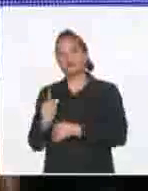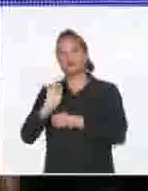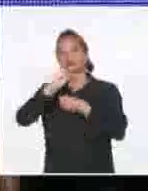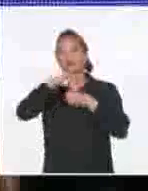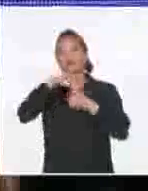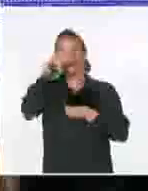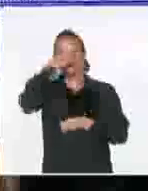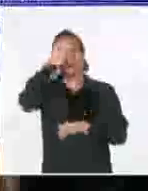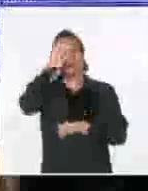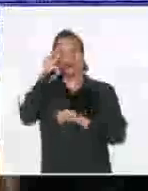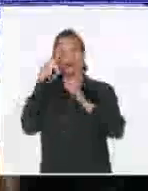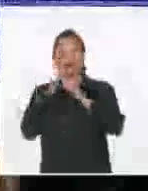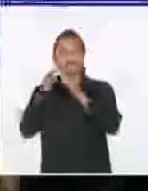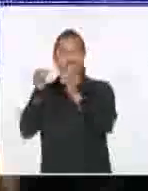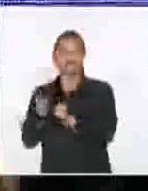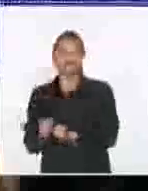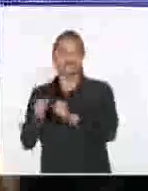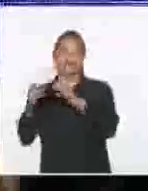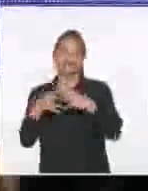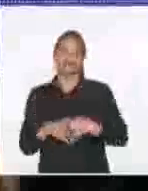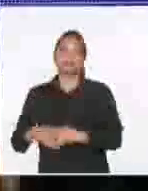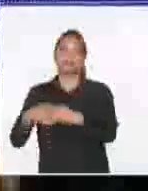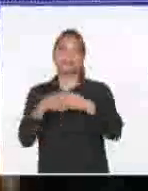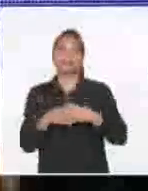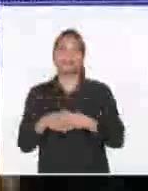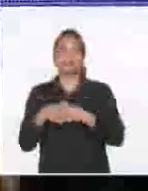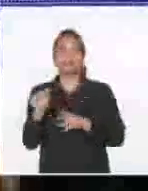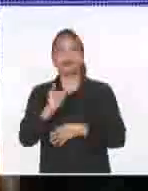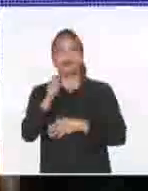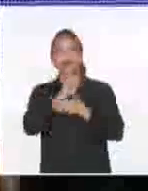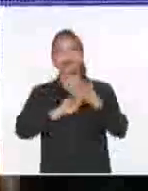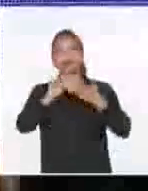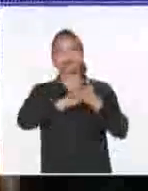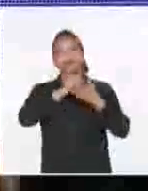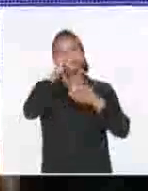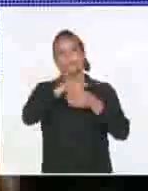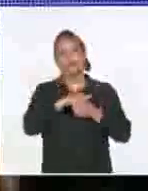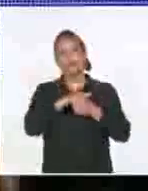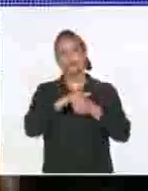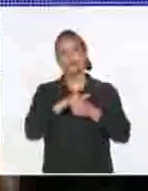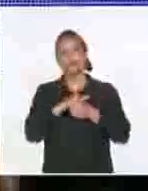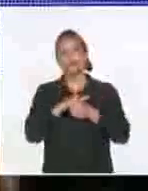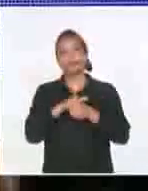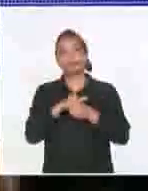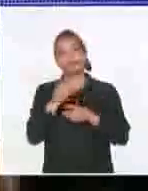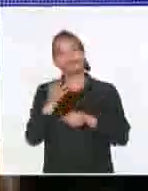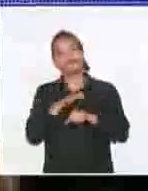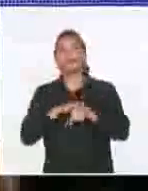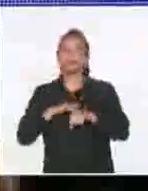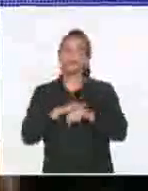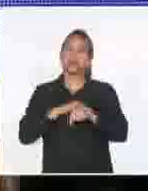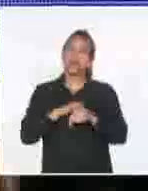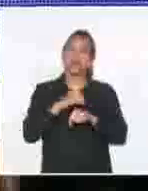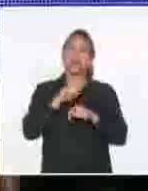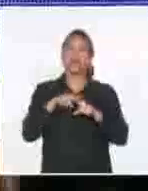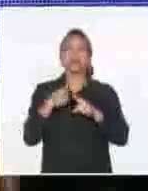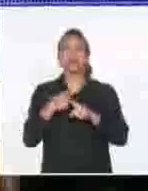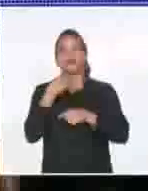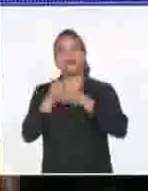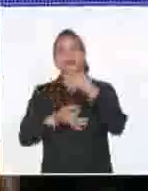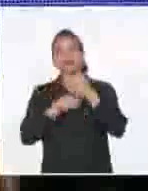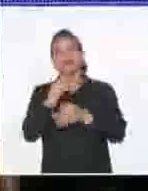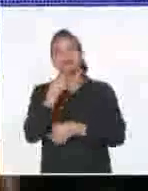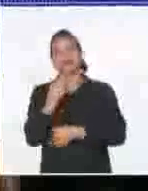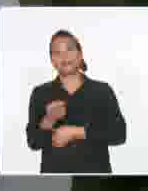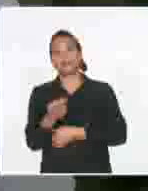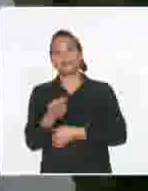cubanos residentes en los Estados Unidos que le dieron su voto entonces. Me excuso por haber dado una respuesta